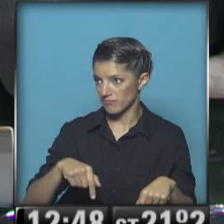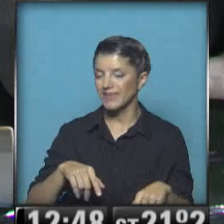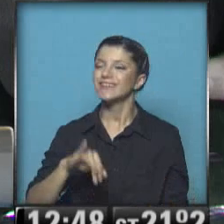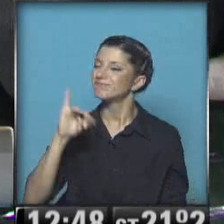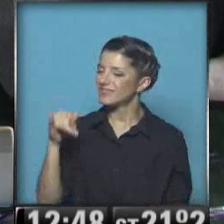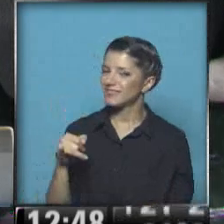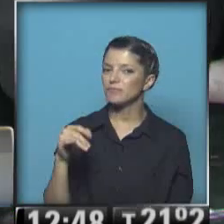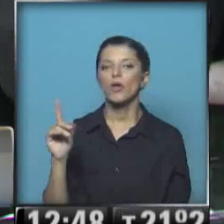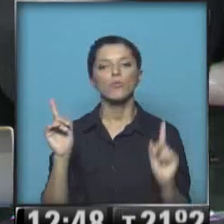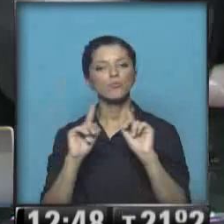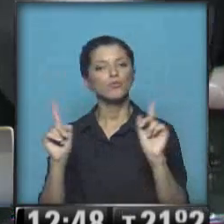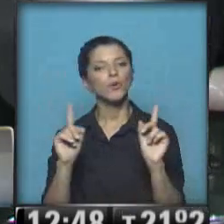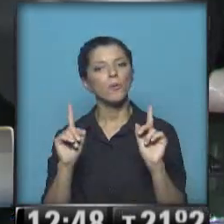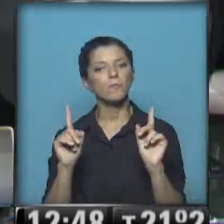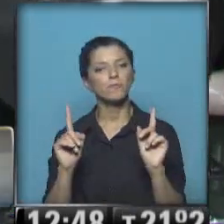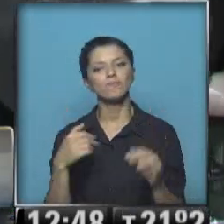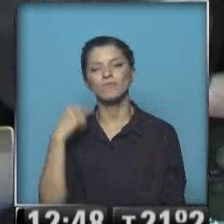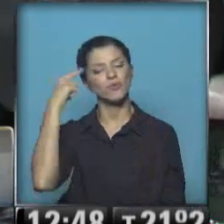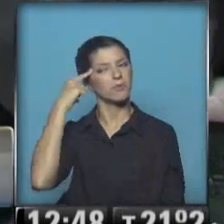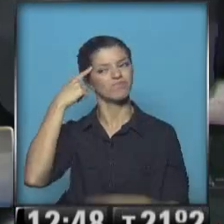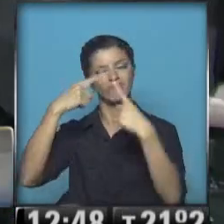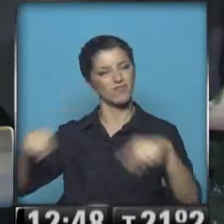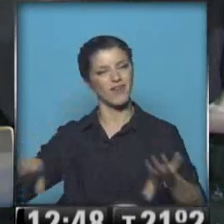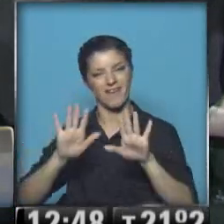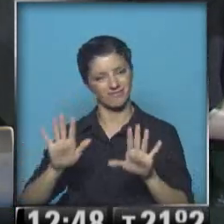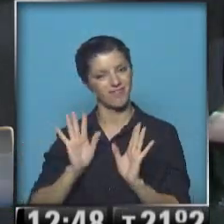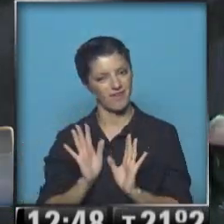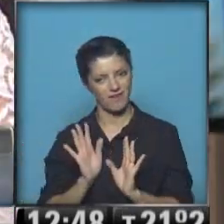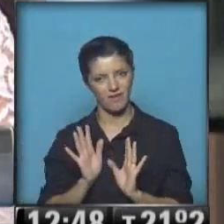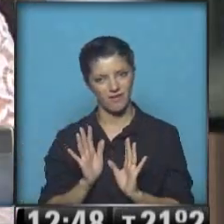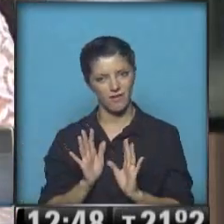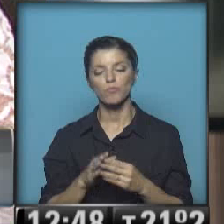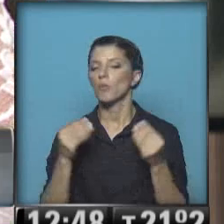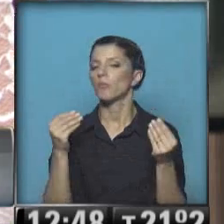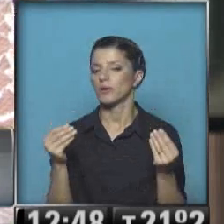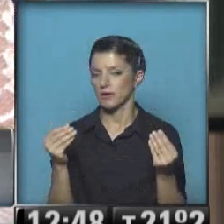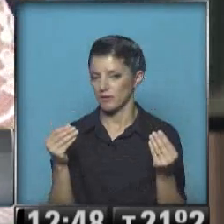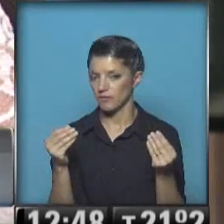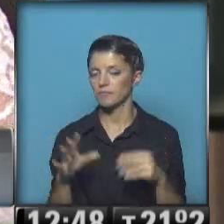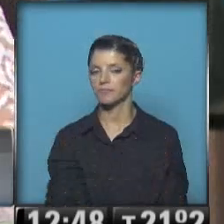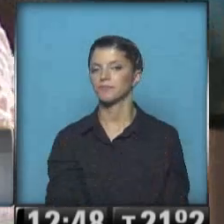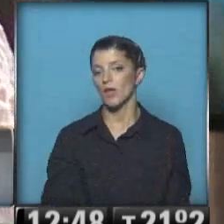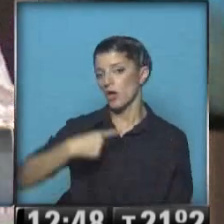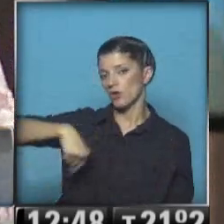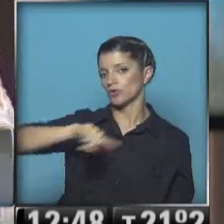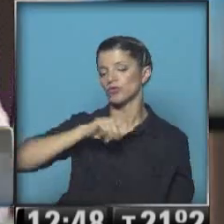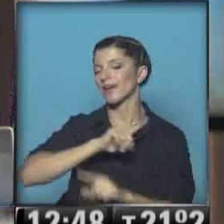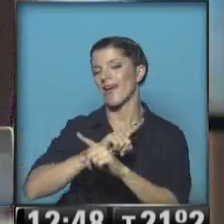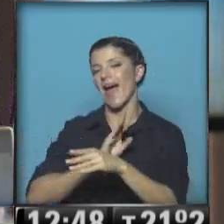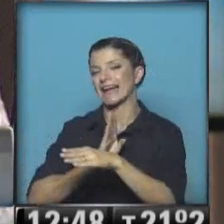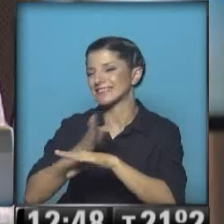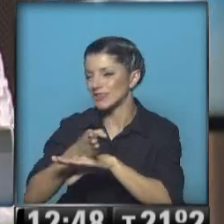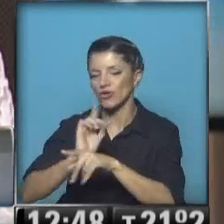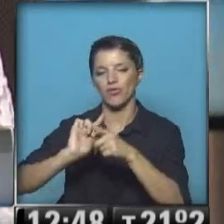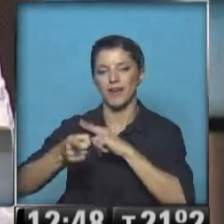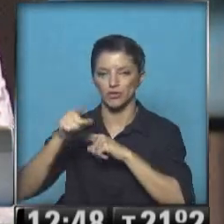Claro que hay una lectura simplificada de que por ejemplo Eh bueno nosotros que no tenemos tampoco acceso a